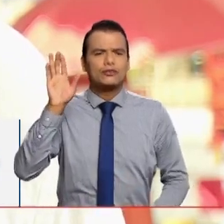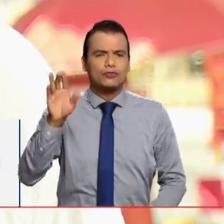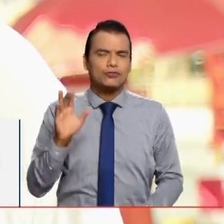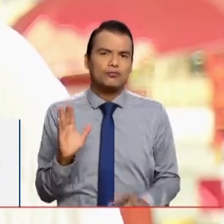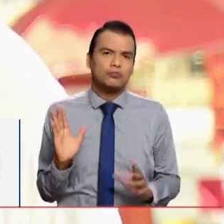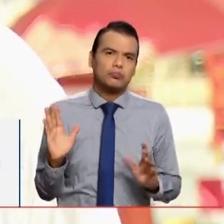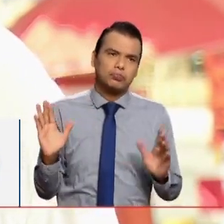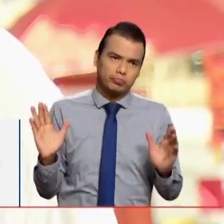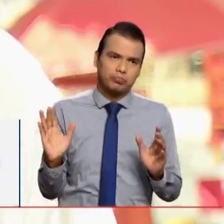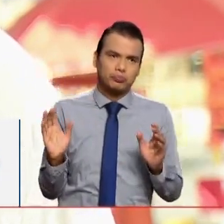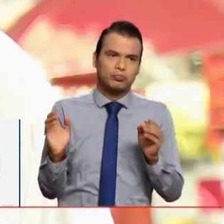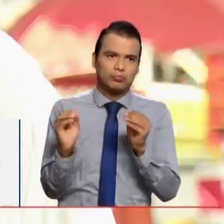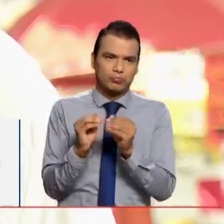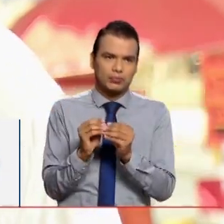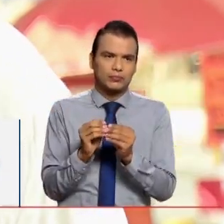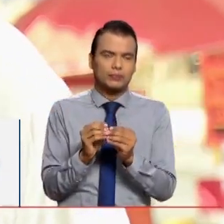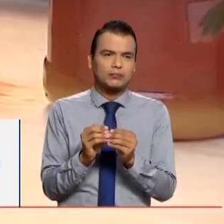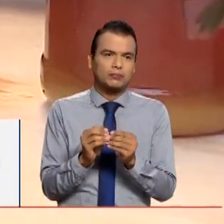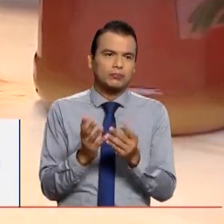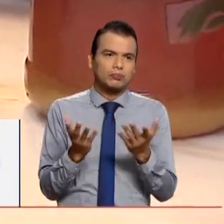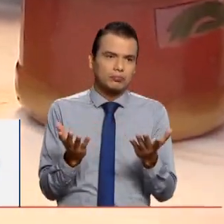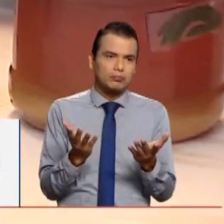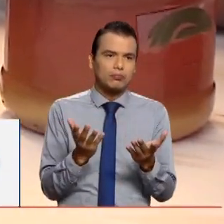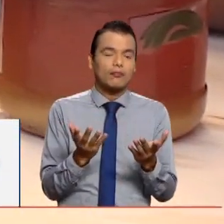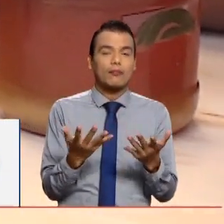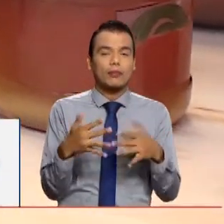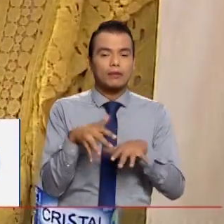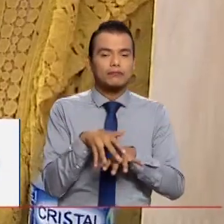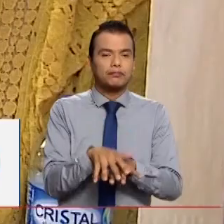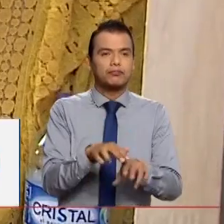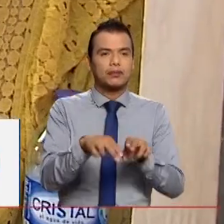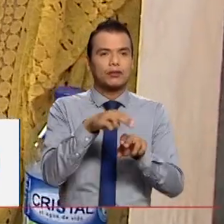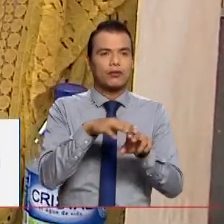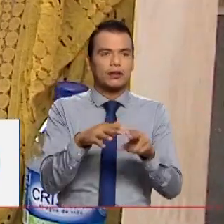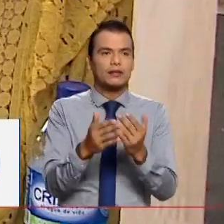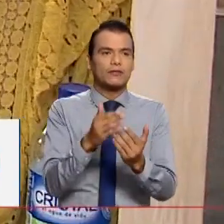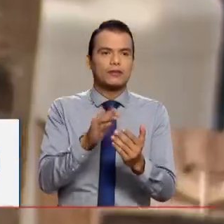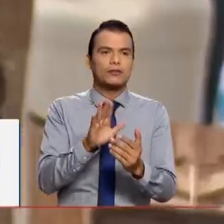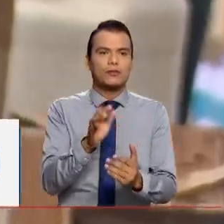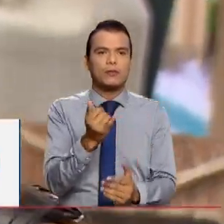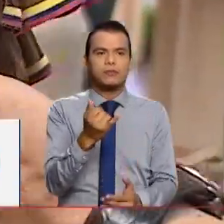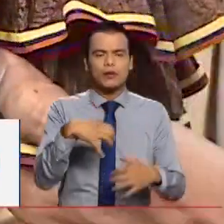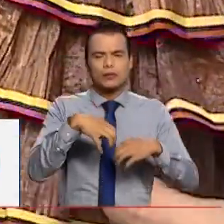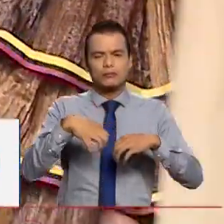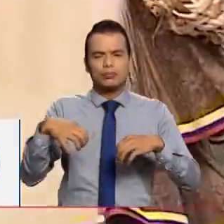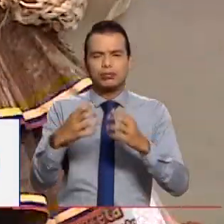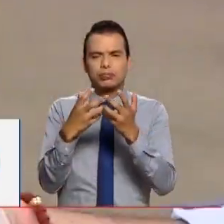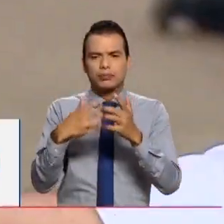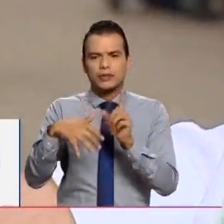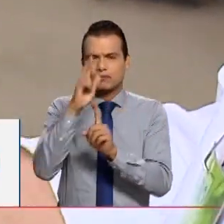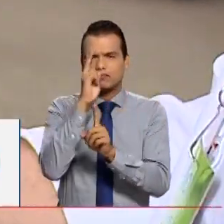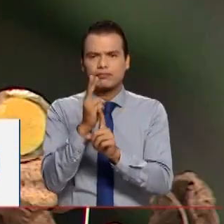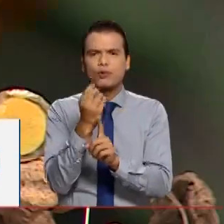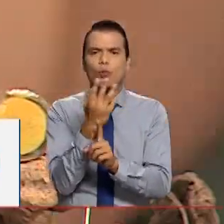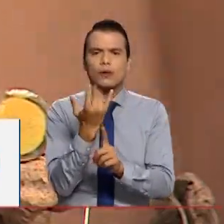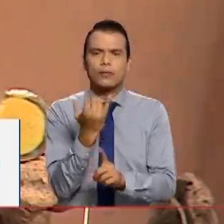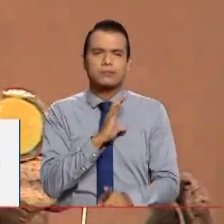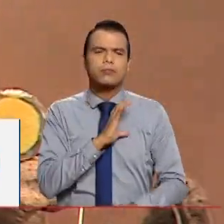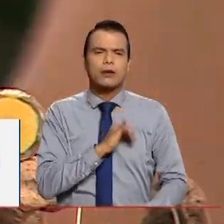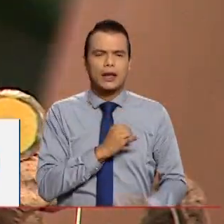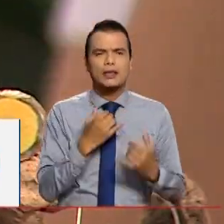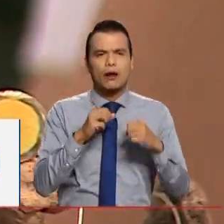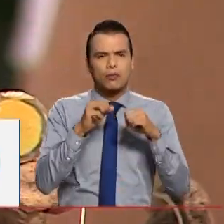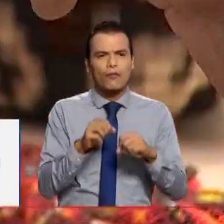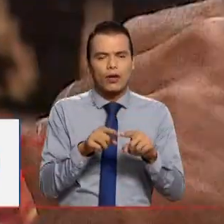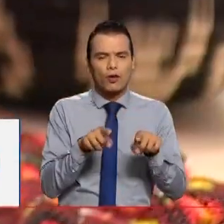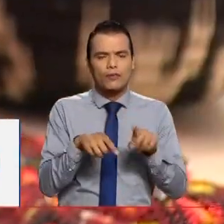sean fácilmente degradables por el agua y por el suelo actualmente en Cali hay 42 negocios verdes verificados y avalados por el